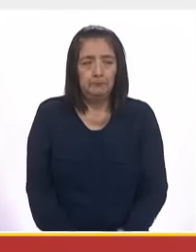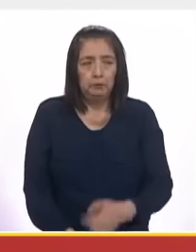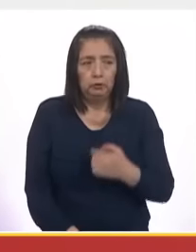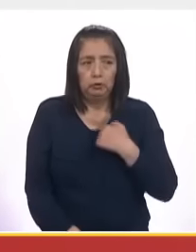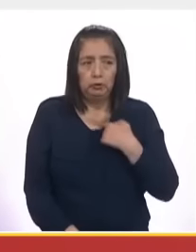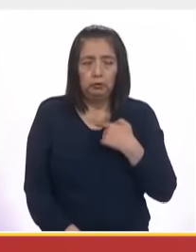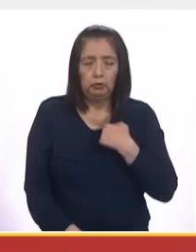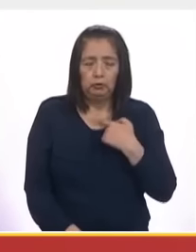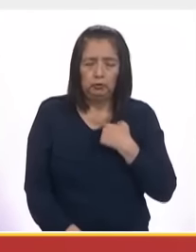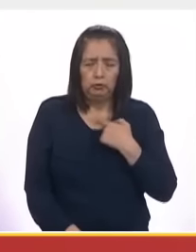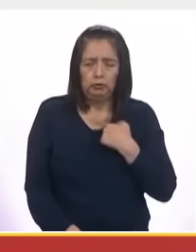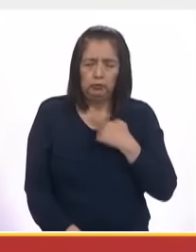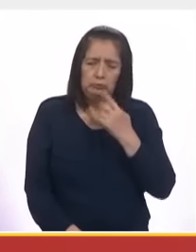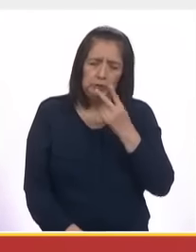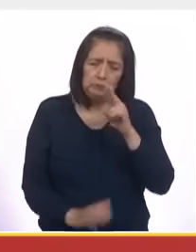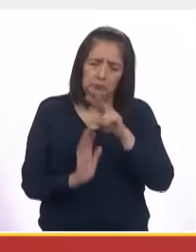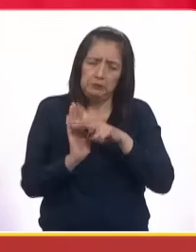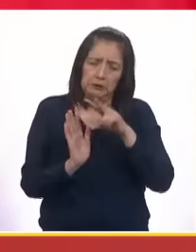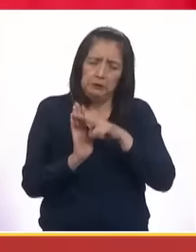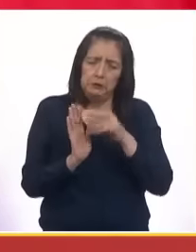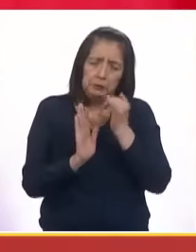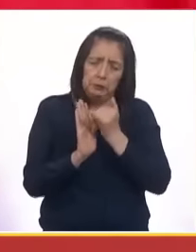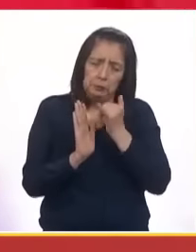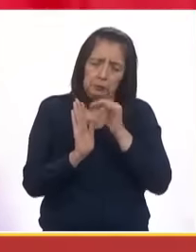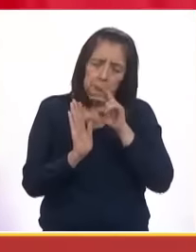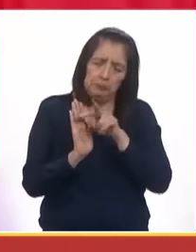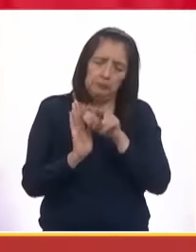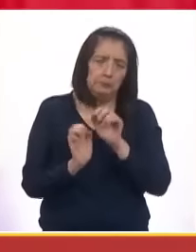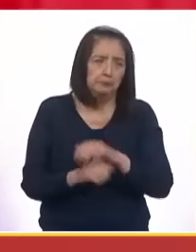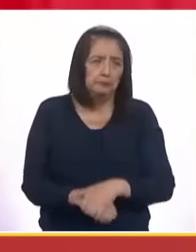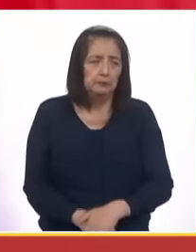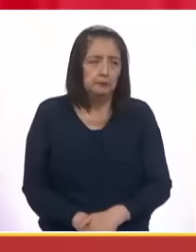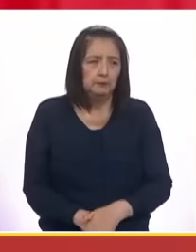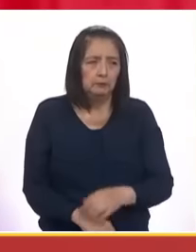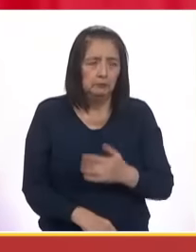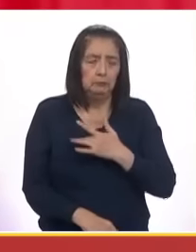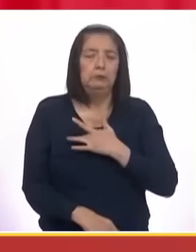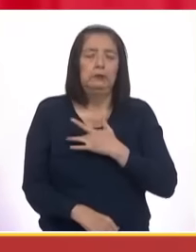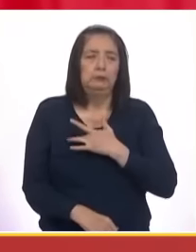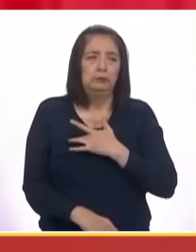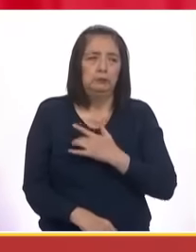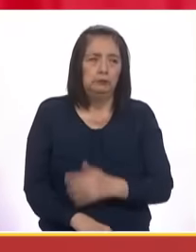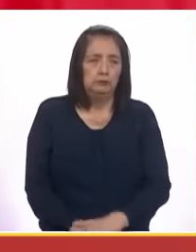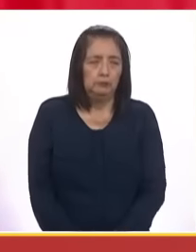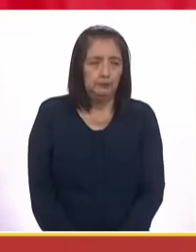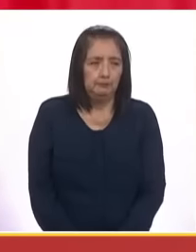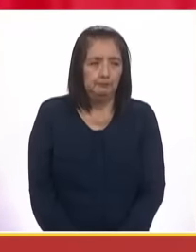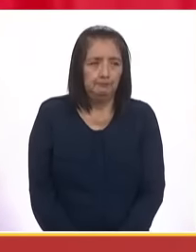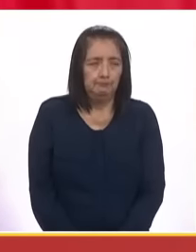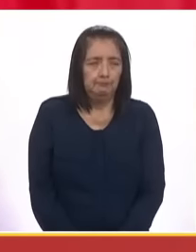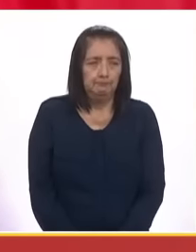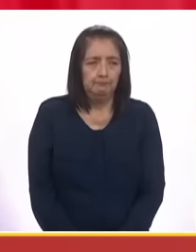estuve viendo unos videos de YouTube y me marcó muchísimo.